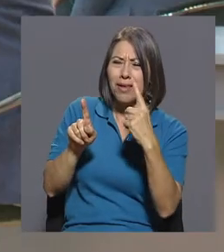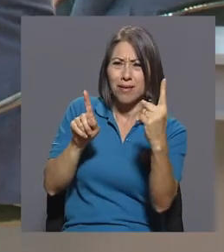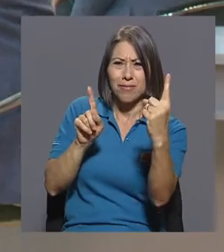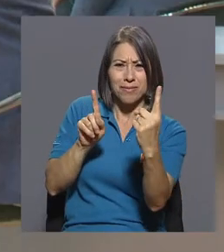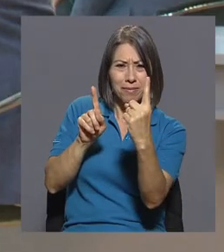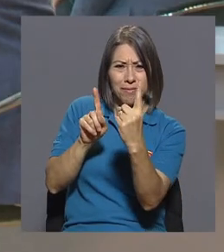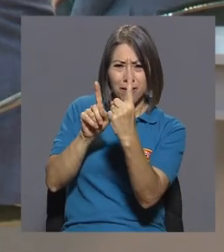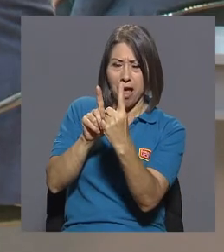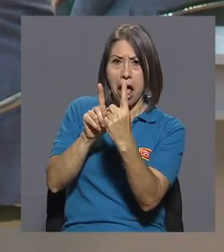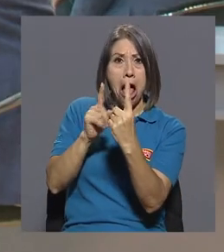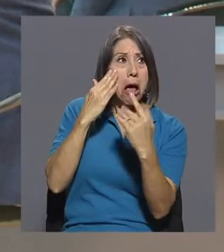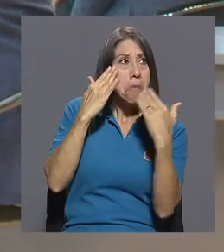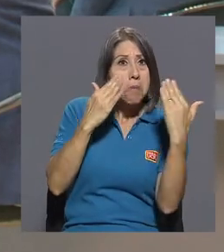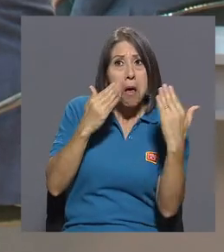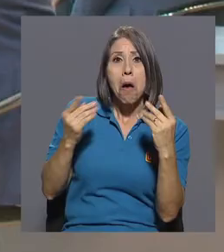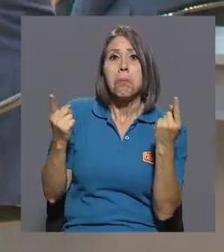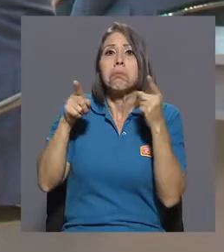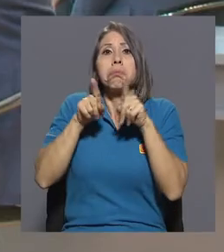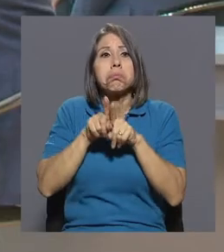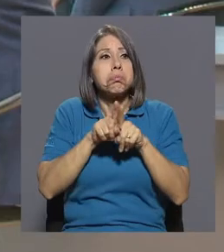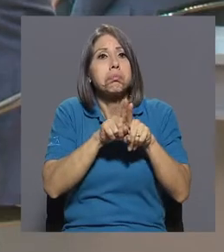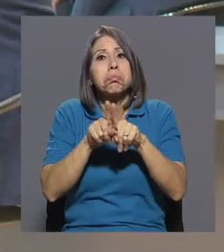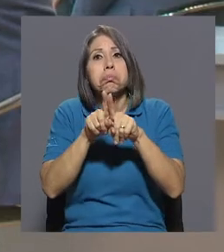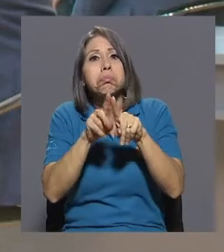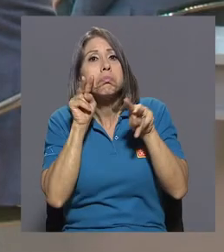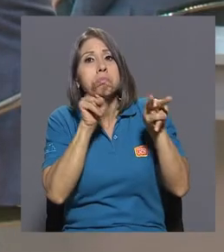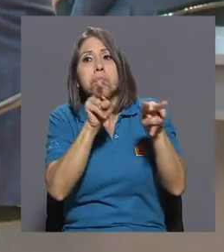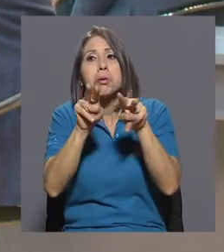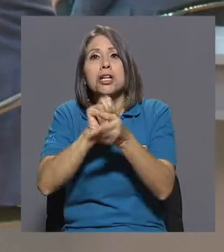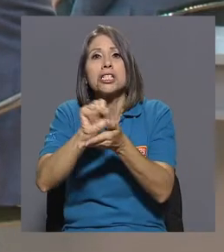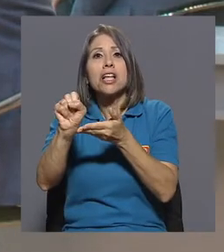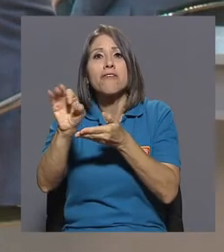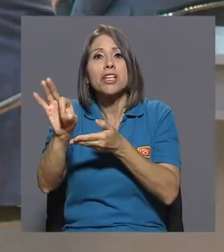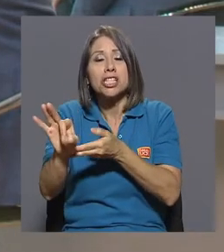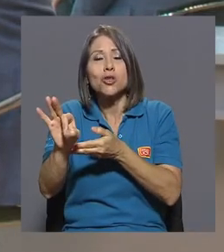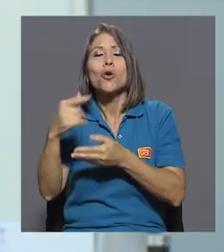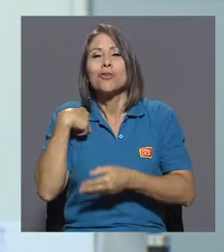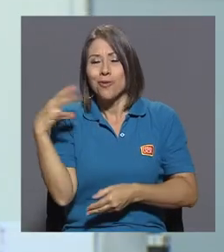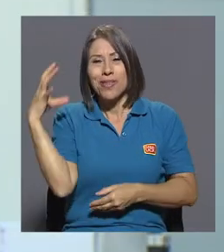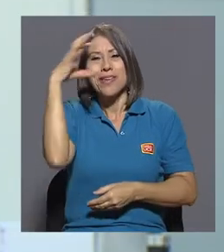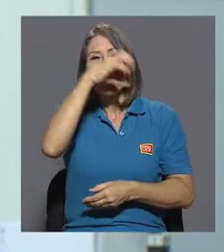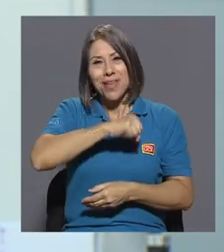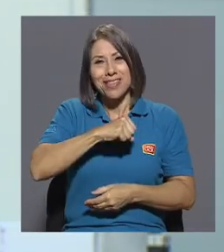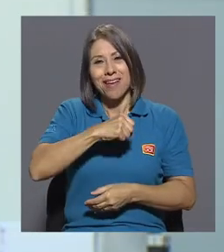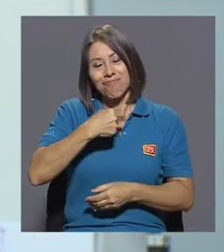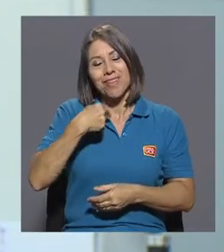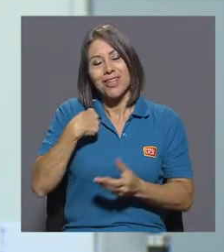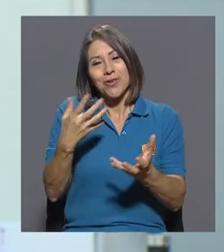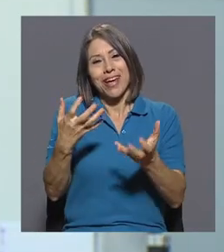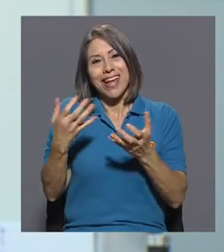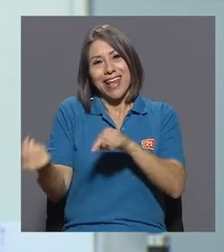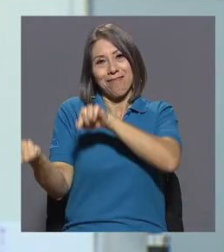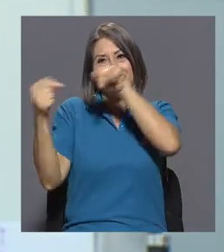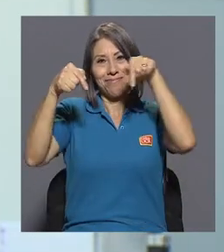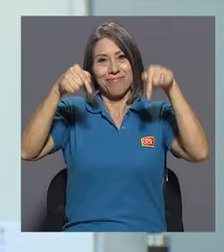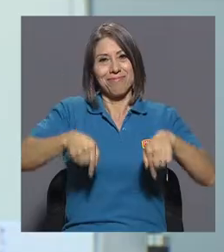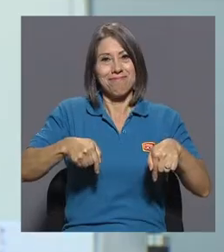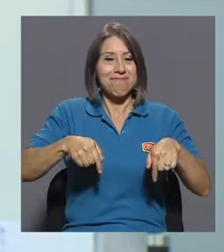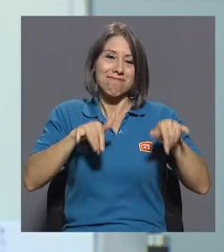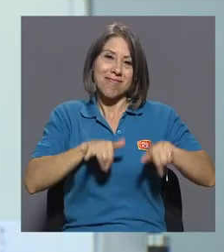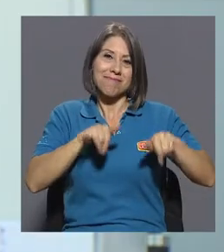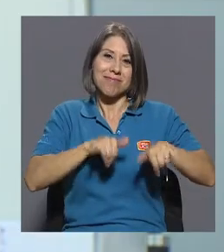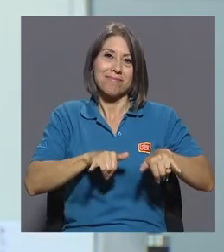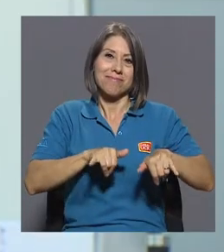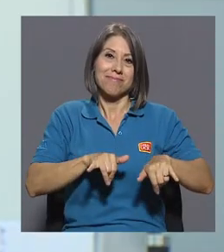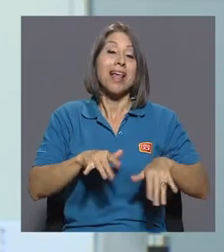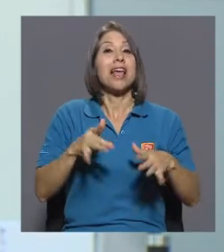ver todo San Francisco y todo. Y me di cuenta que yo quería regresar y que aquí es donde tenía que estar. Entonces, de ahí me estuve